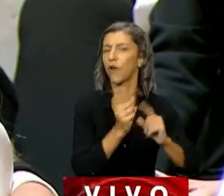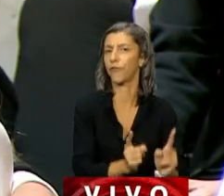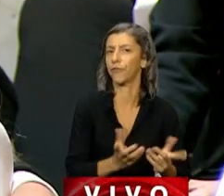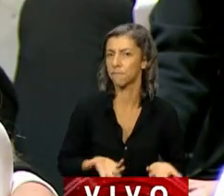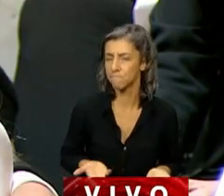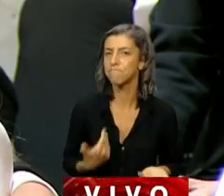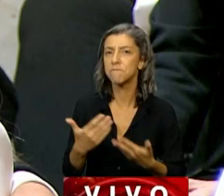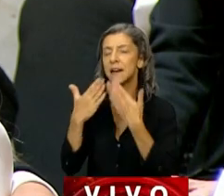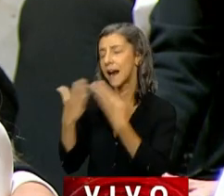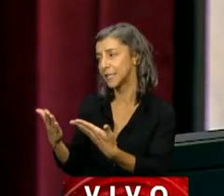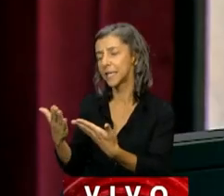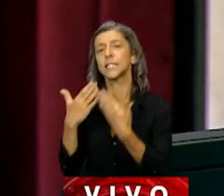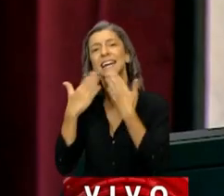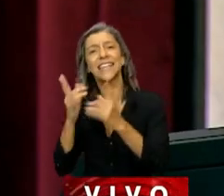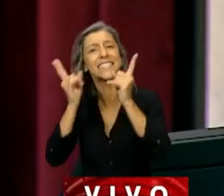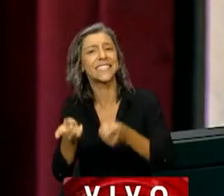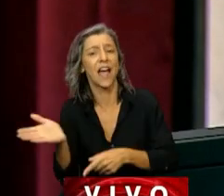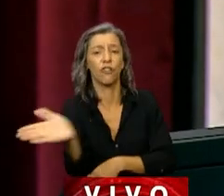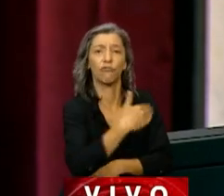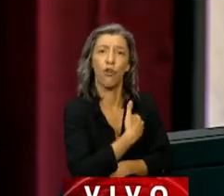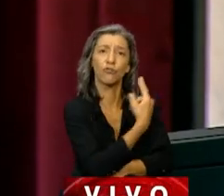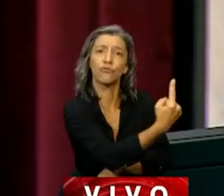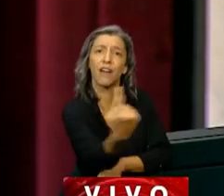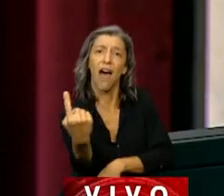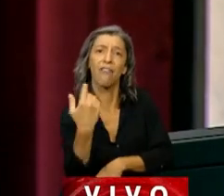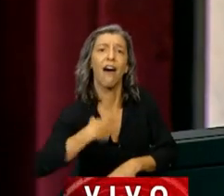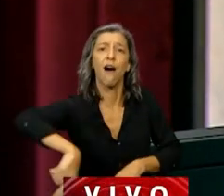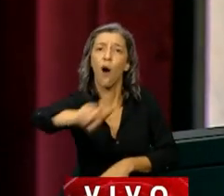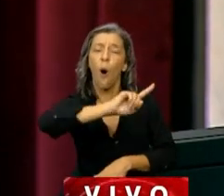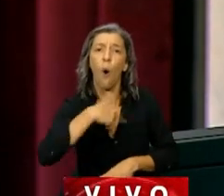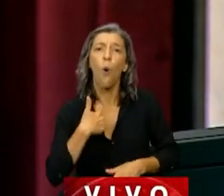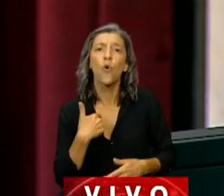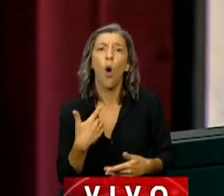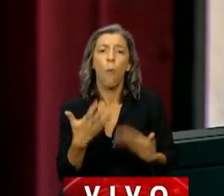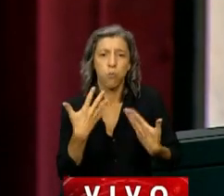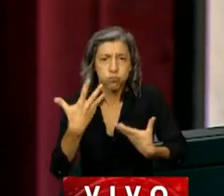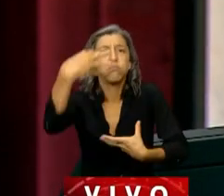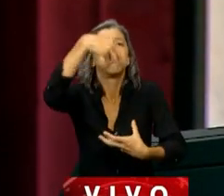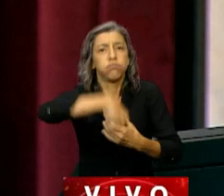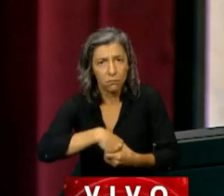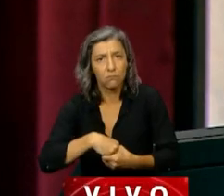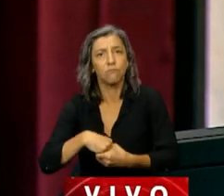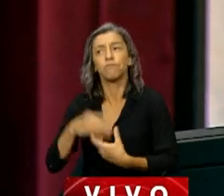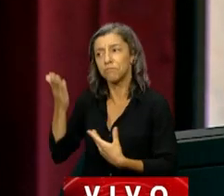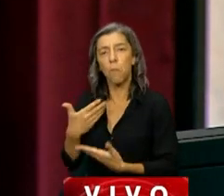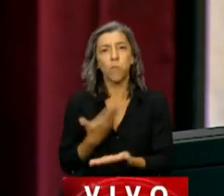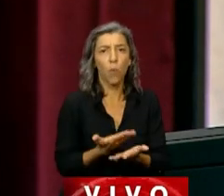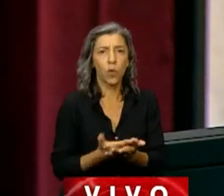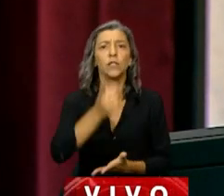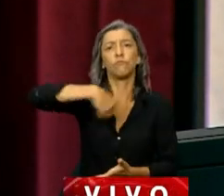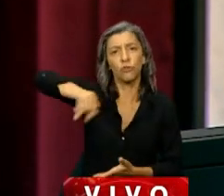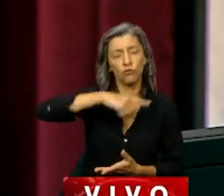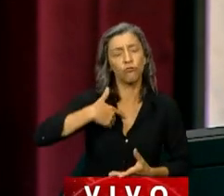sido parte de ese funcionamiento que Sergio habilitó. Hicimos cosas muy importantes. Estoy muy